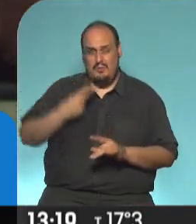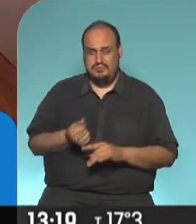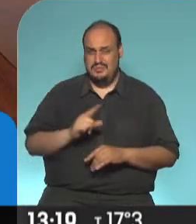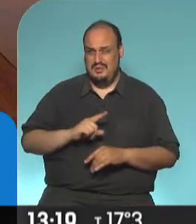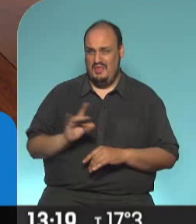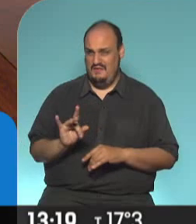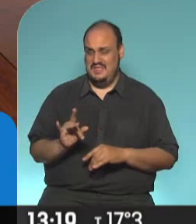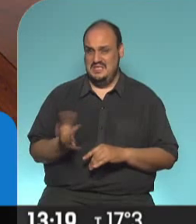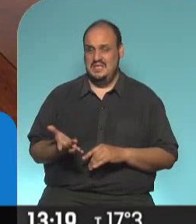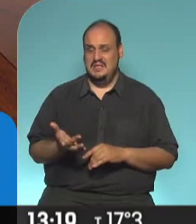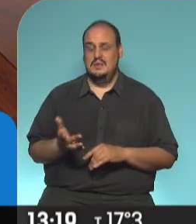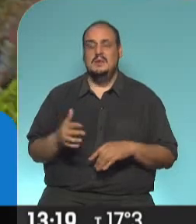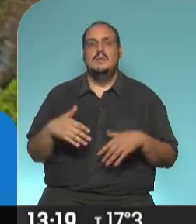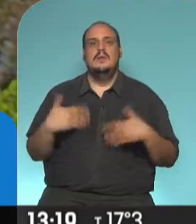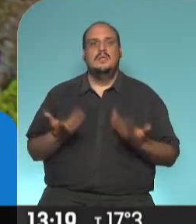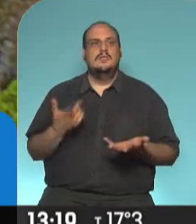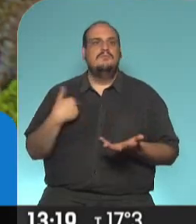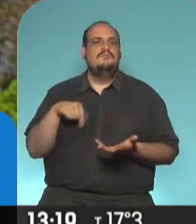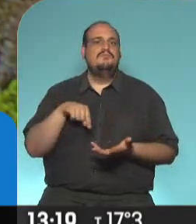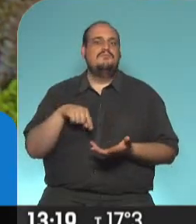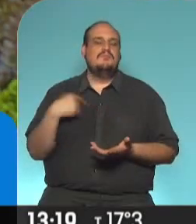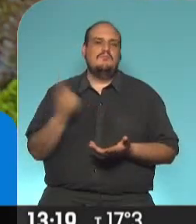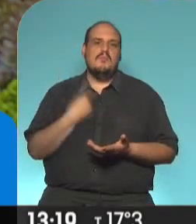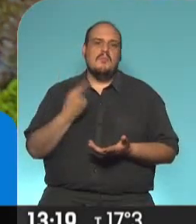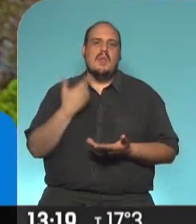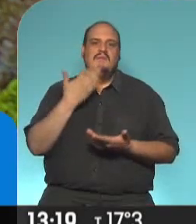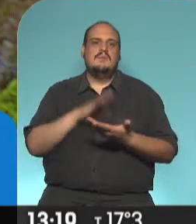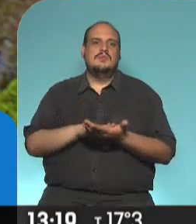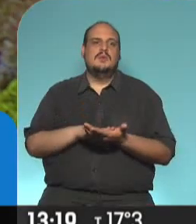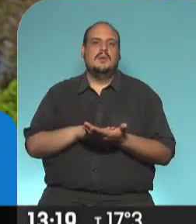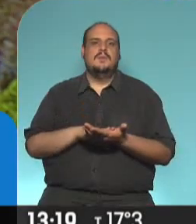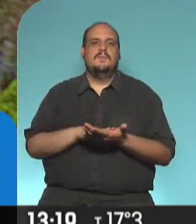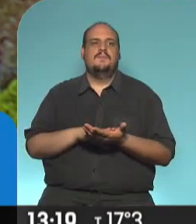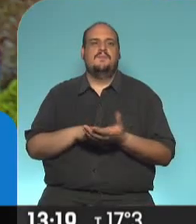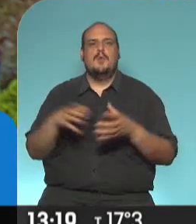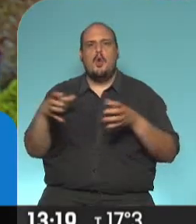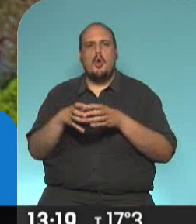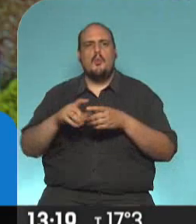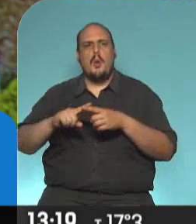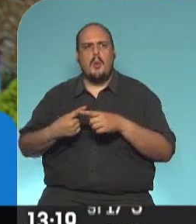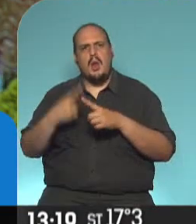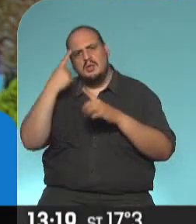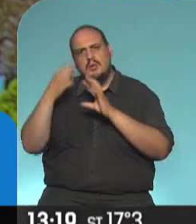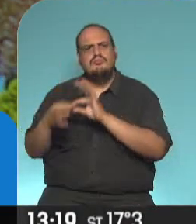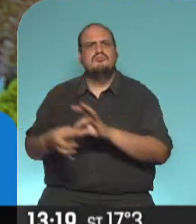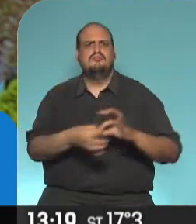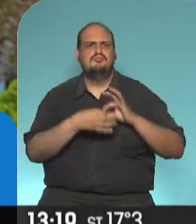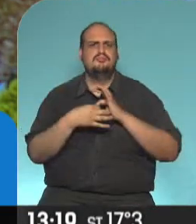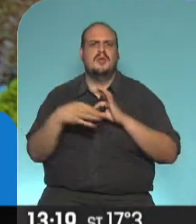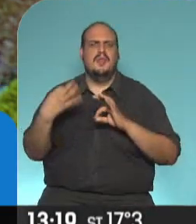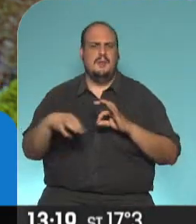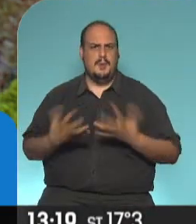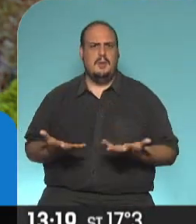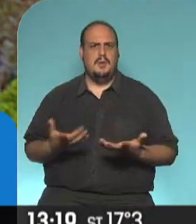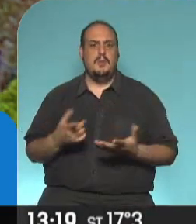y me da la sensación de que mucho se habla de la de unificar criterios a nivel político más allá de lavandería porque es un problema